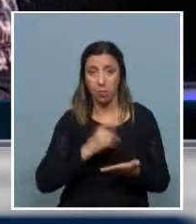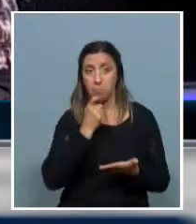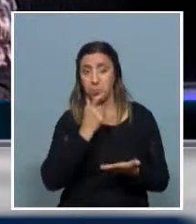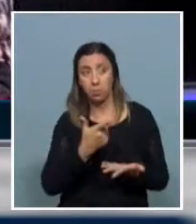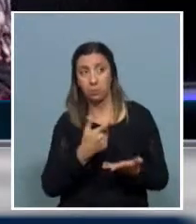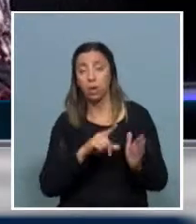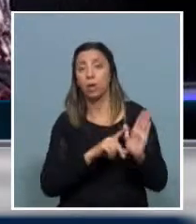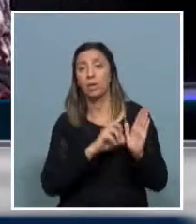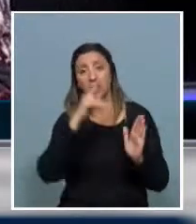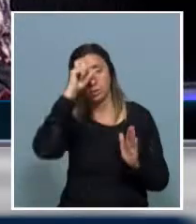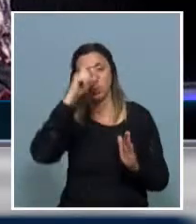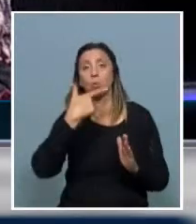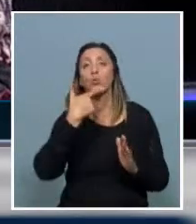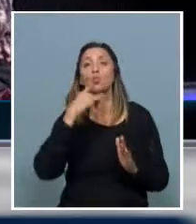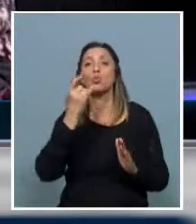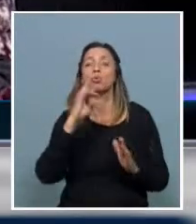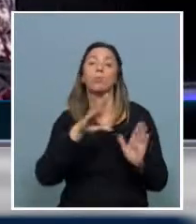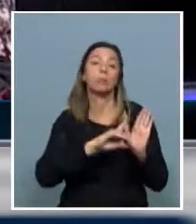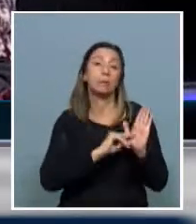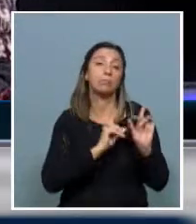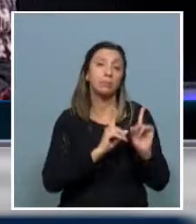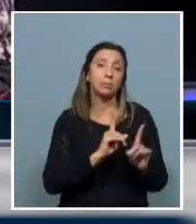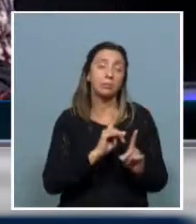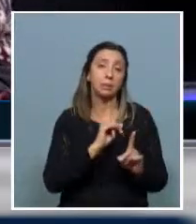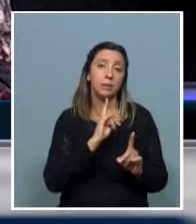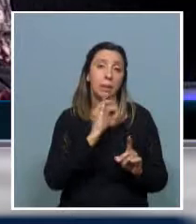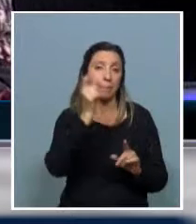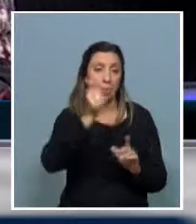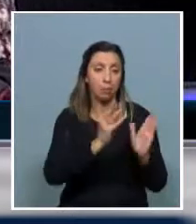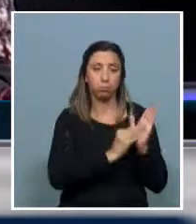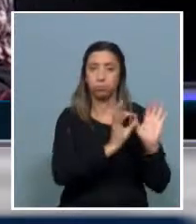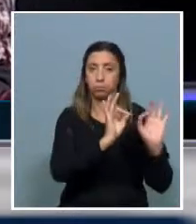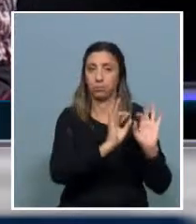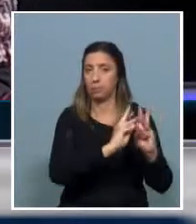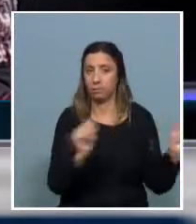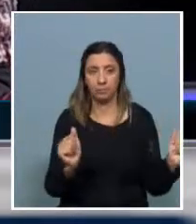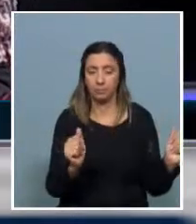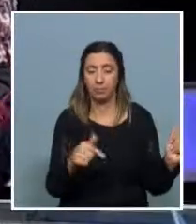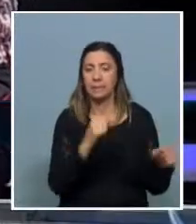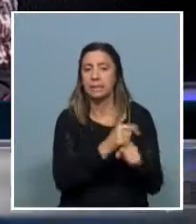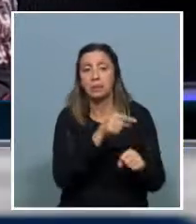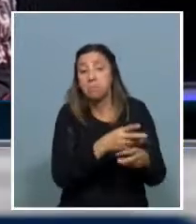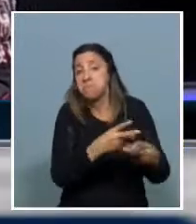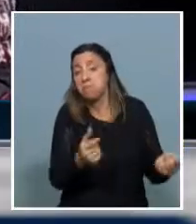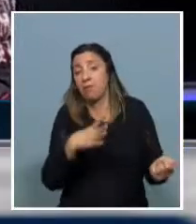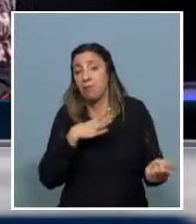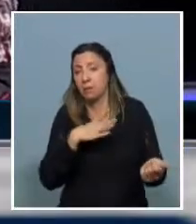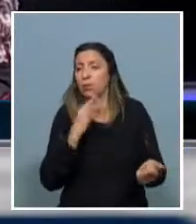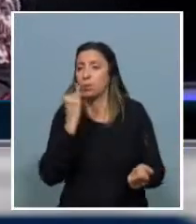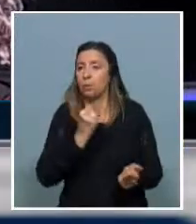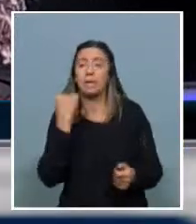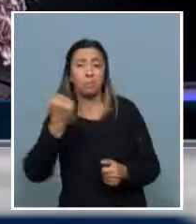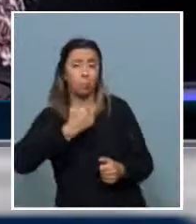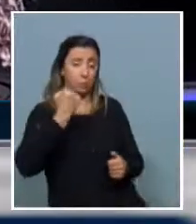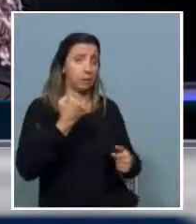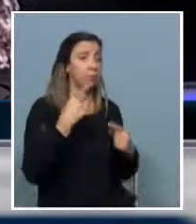sido una resolución ministerial o un decreto, dando la condición de inscripto. Uh-huh. Esta tarea nunca se hizo. Y esto lo recalco porque es muy